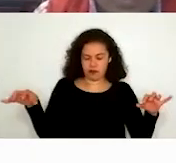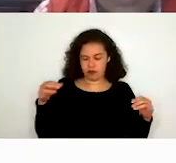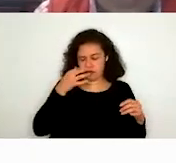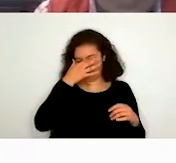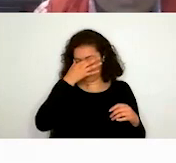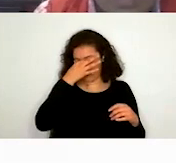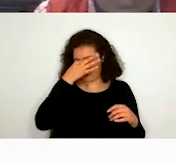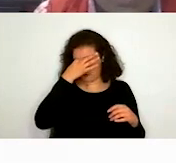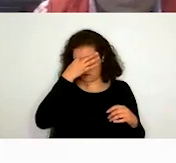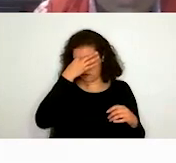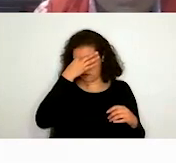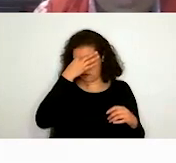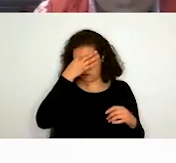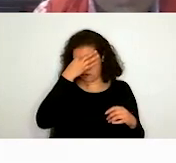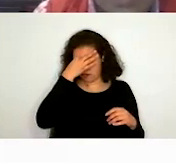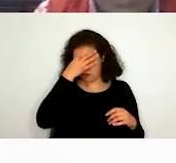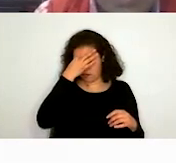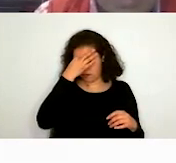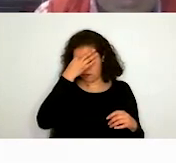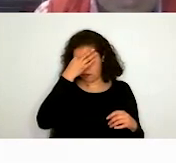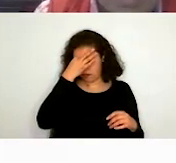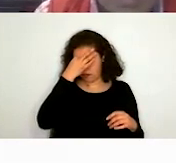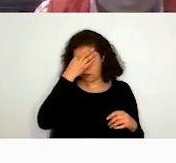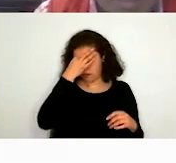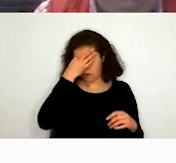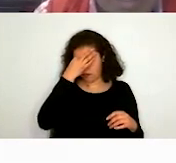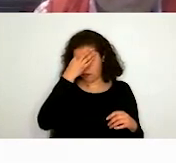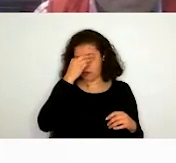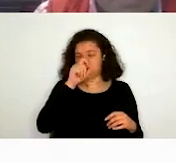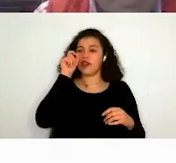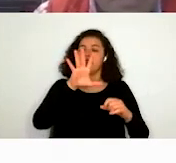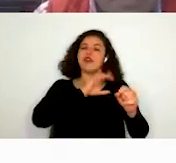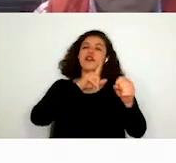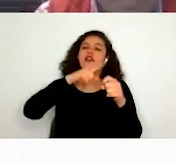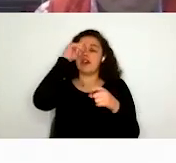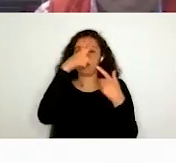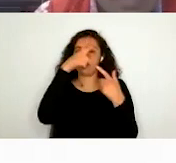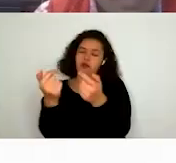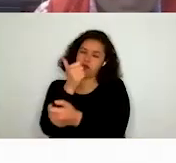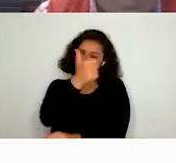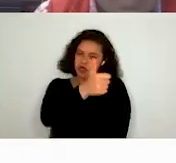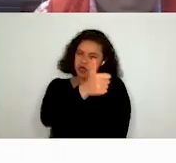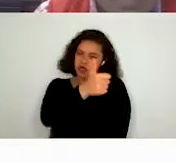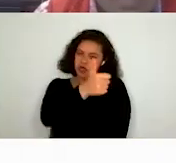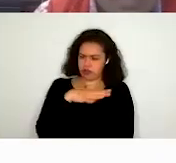Si se dan cuenta, nos dan funciones también específicas de cada brigada.